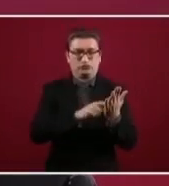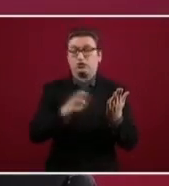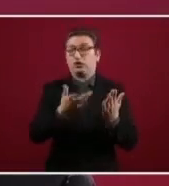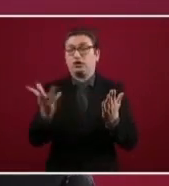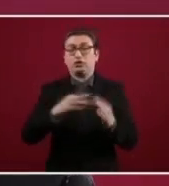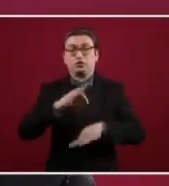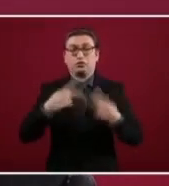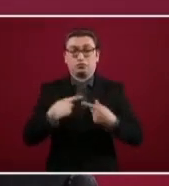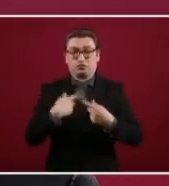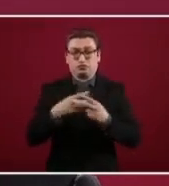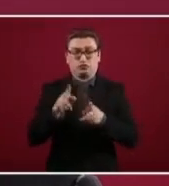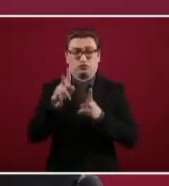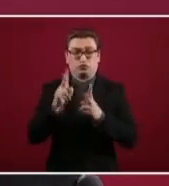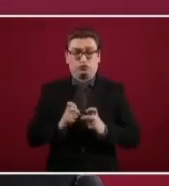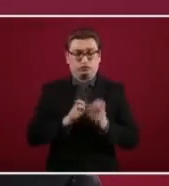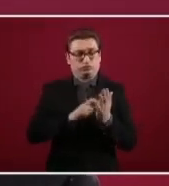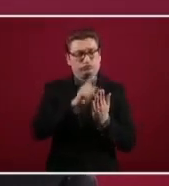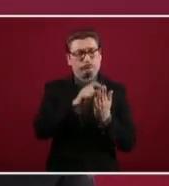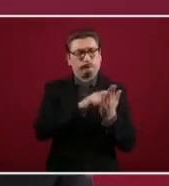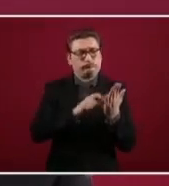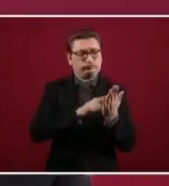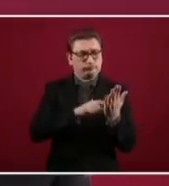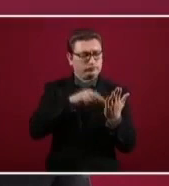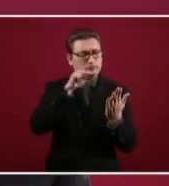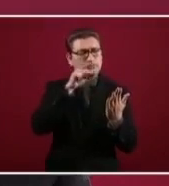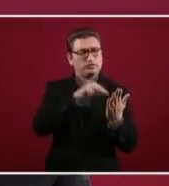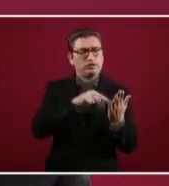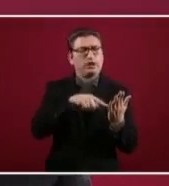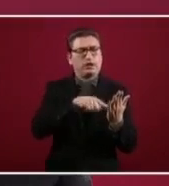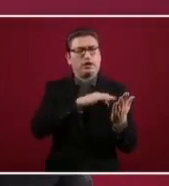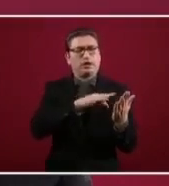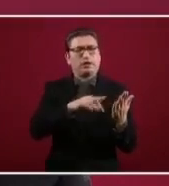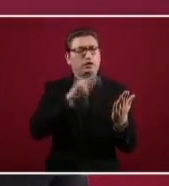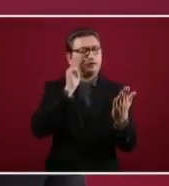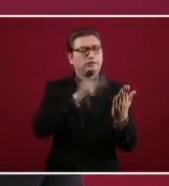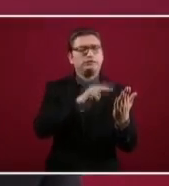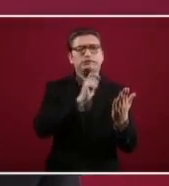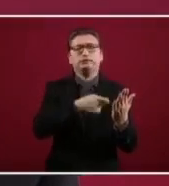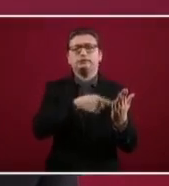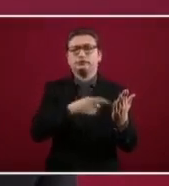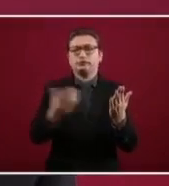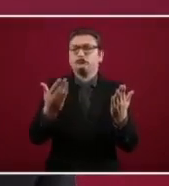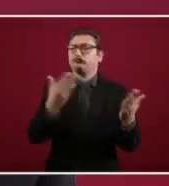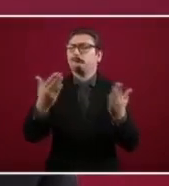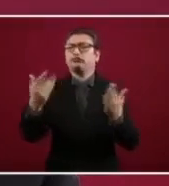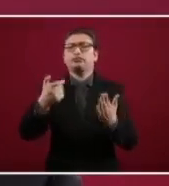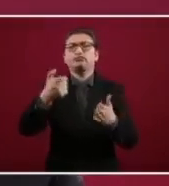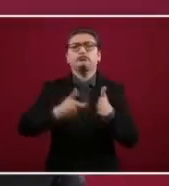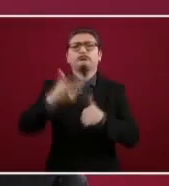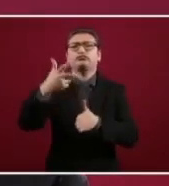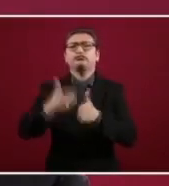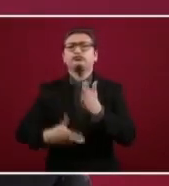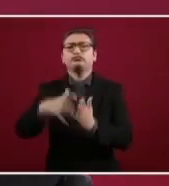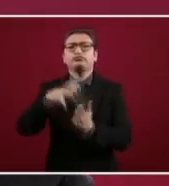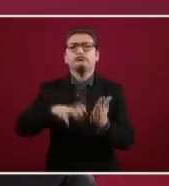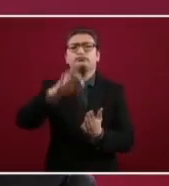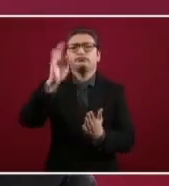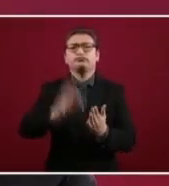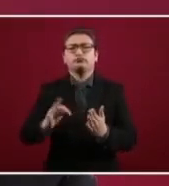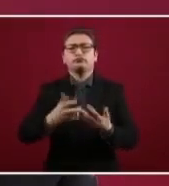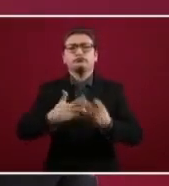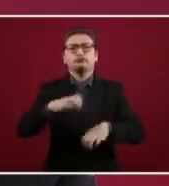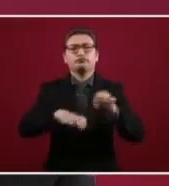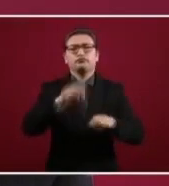los consumidores tengan una herramienta para con sólo consultar y comparar los precios y promociones de las diversas